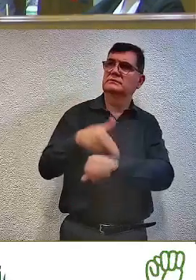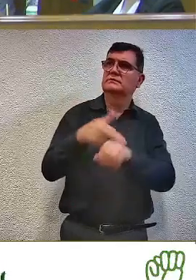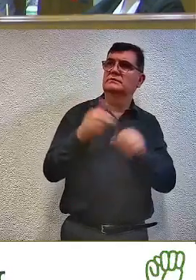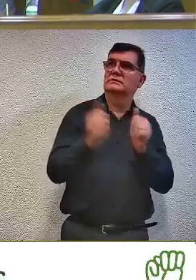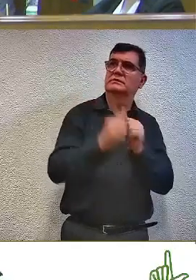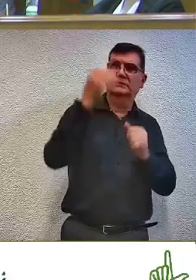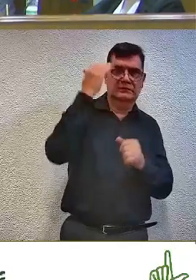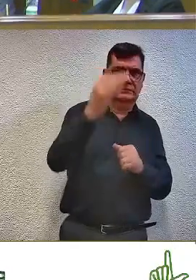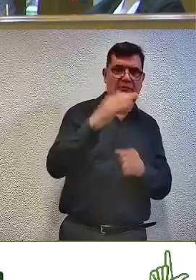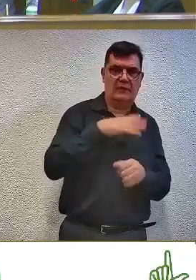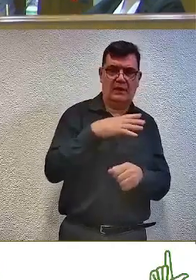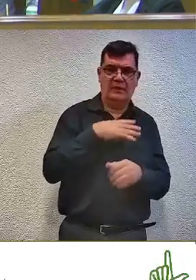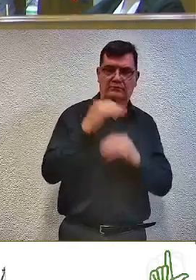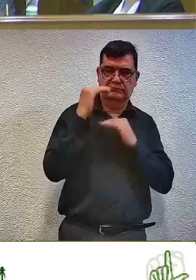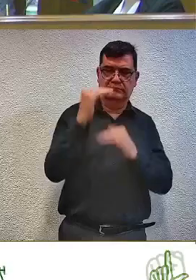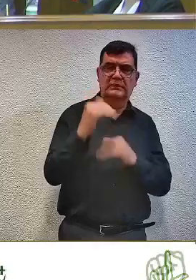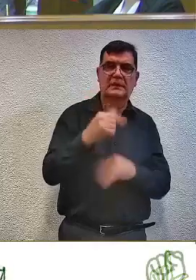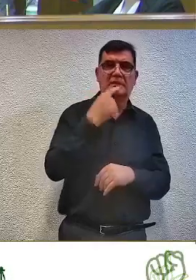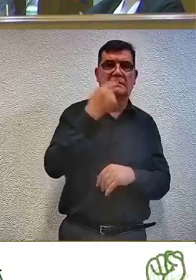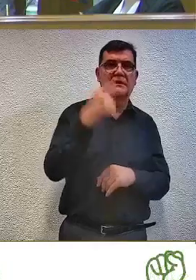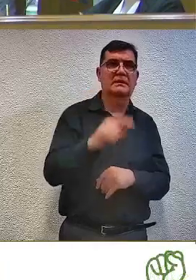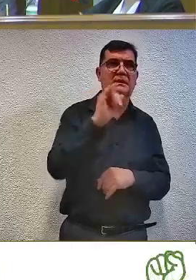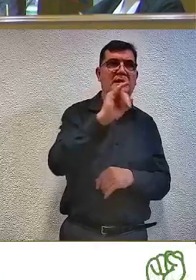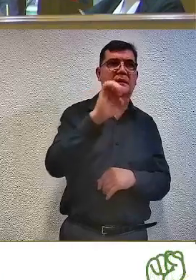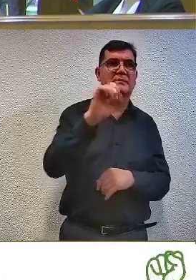y forma la queja número